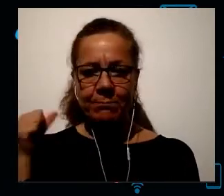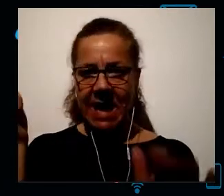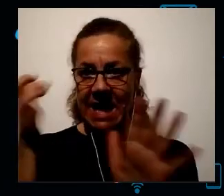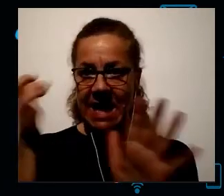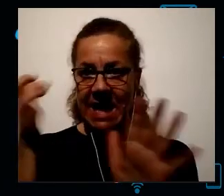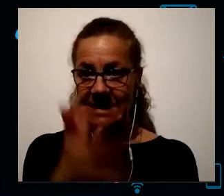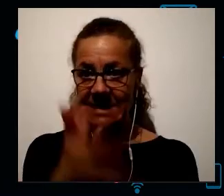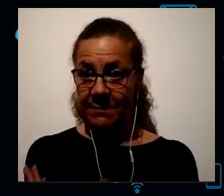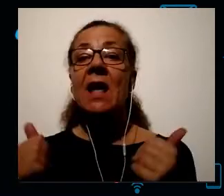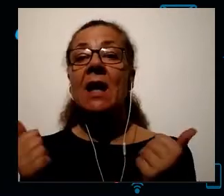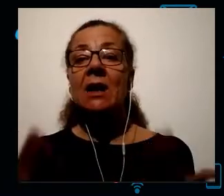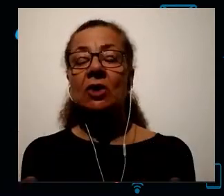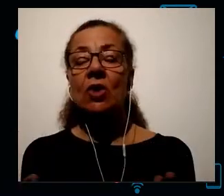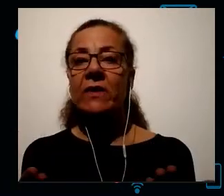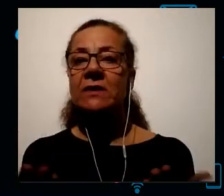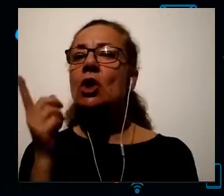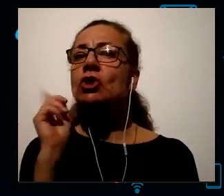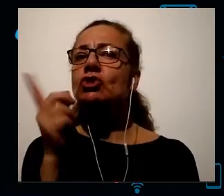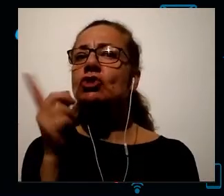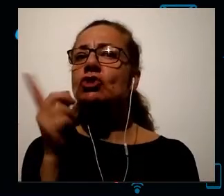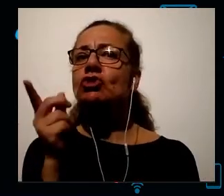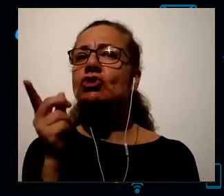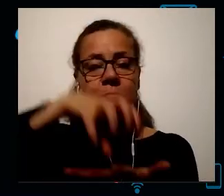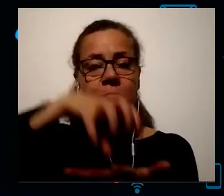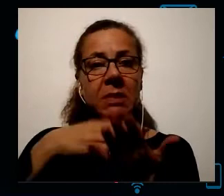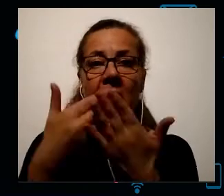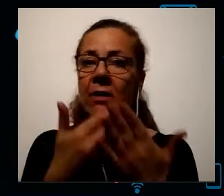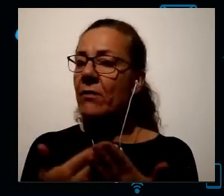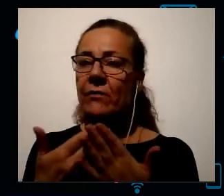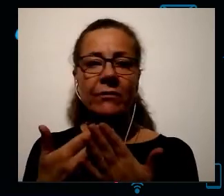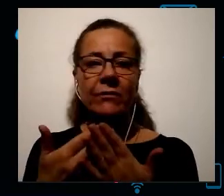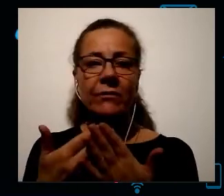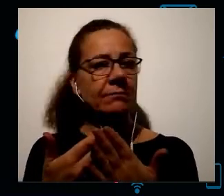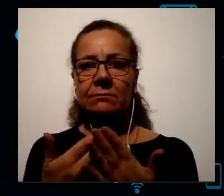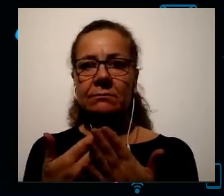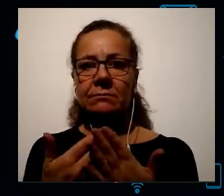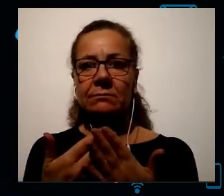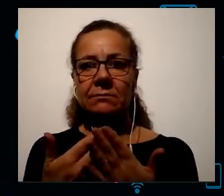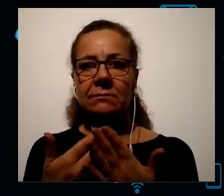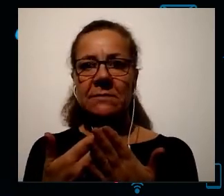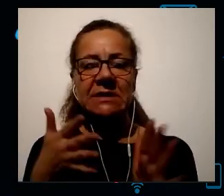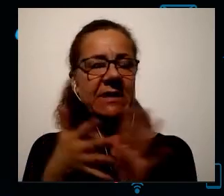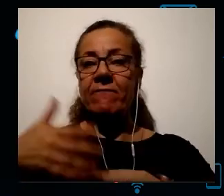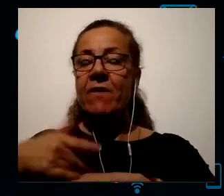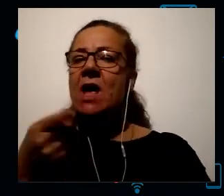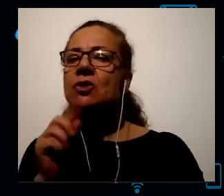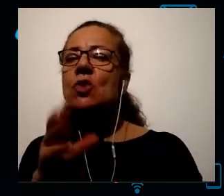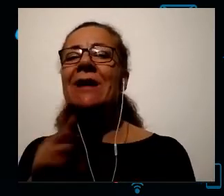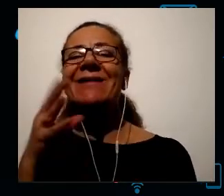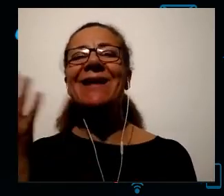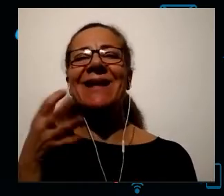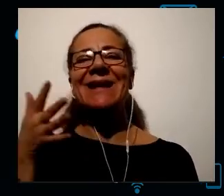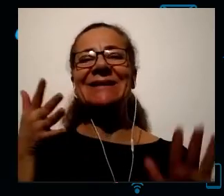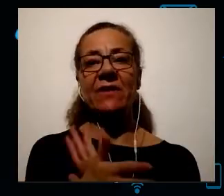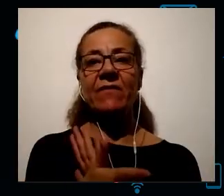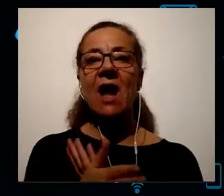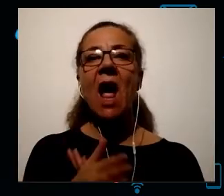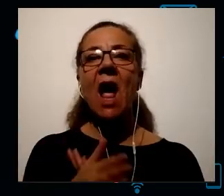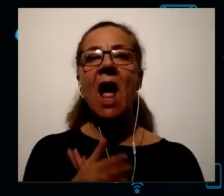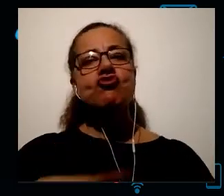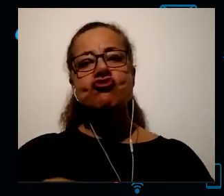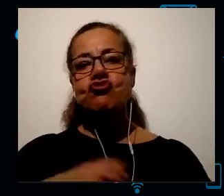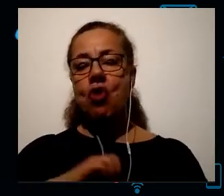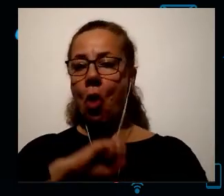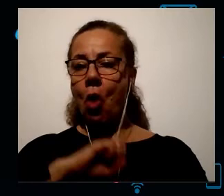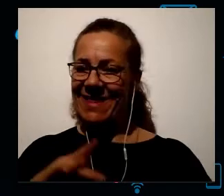tanto limitarlo solo al ámbito educativo es hacer la pequeña y es no entender exactamente qué significa la competencia digital en este